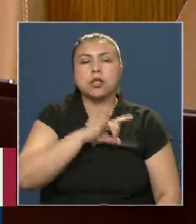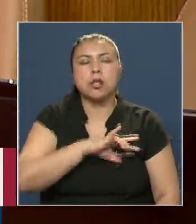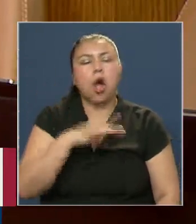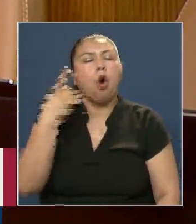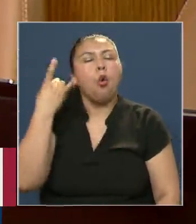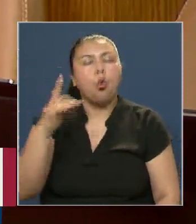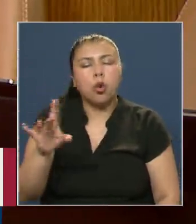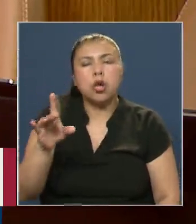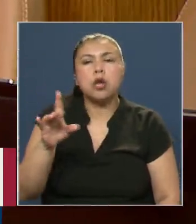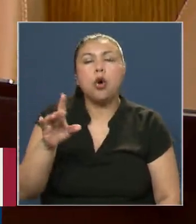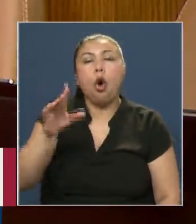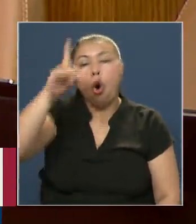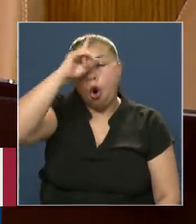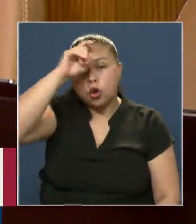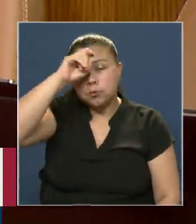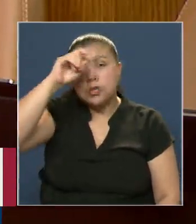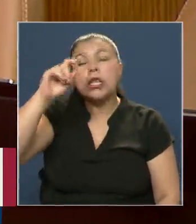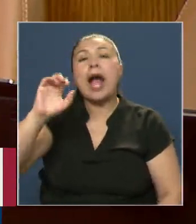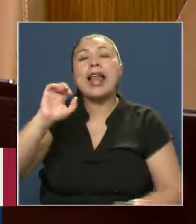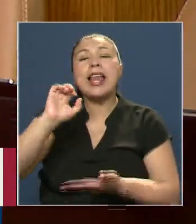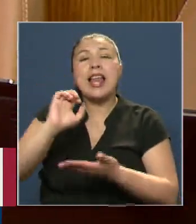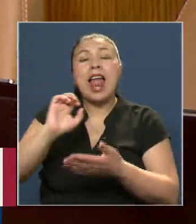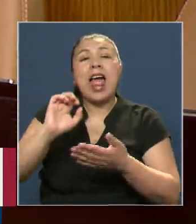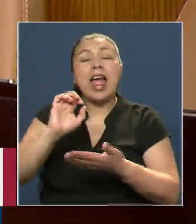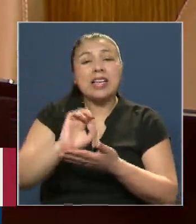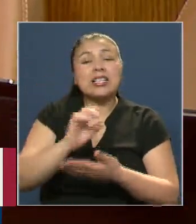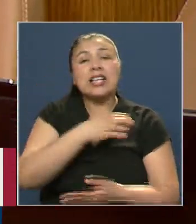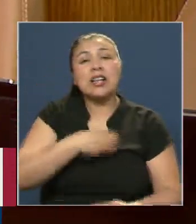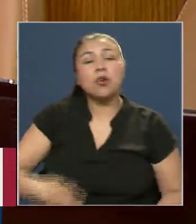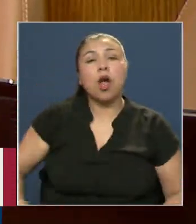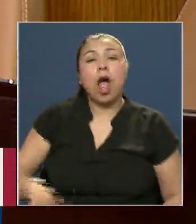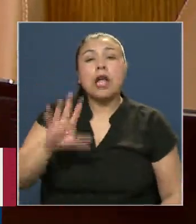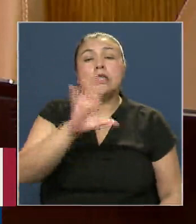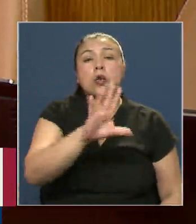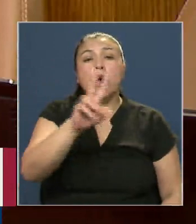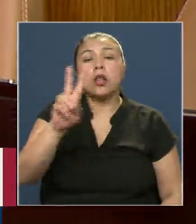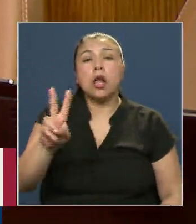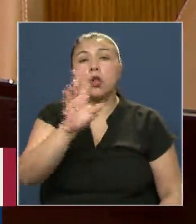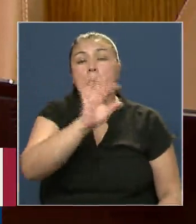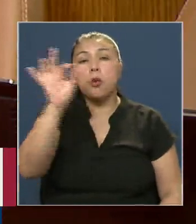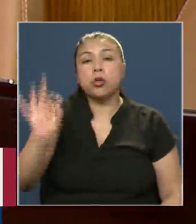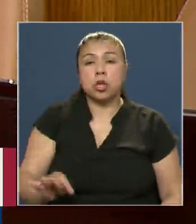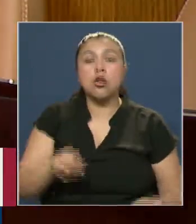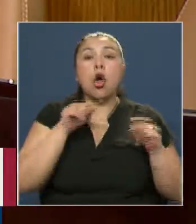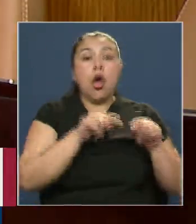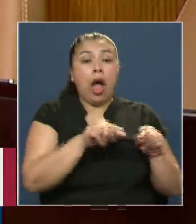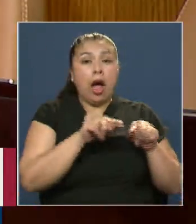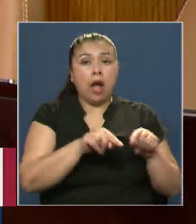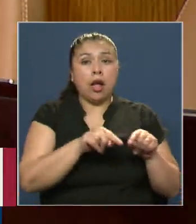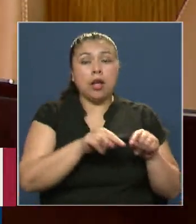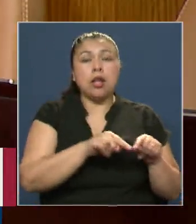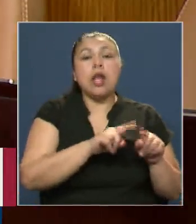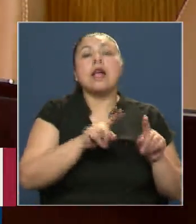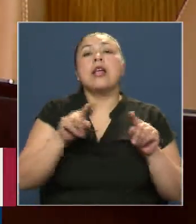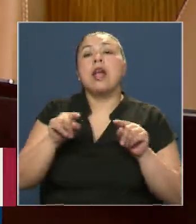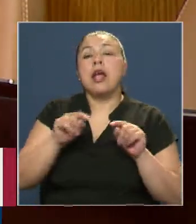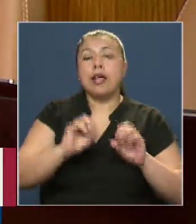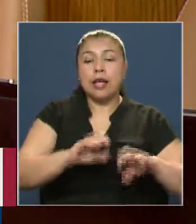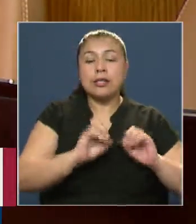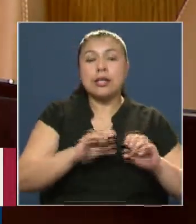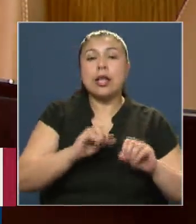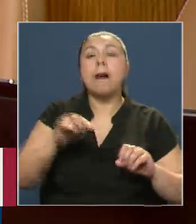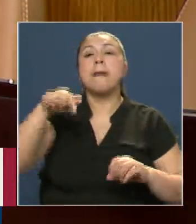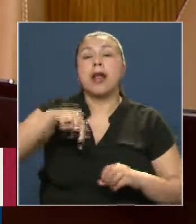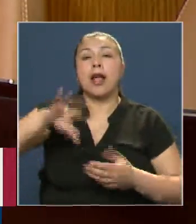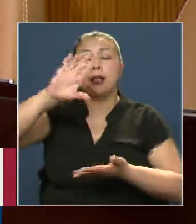único hospital clínico estatal que por lo demás forma al 52% de los especialistas de este país. Así que, presidente, yo